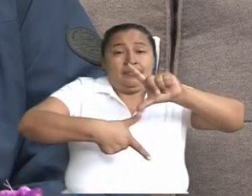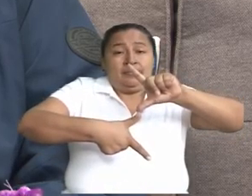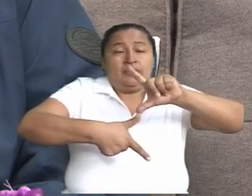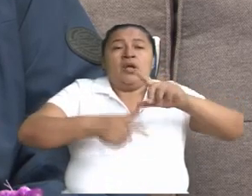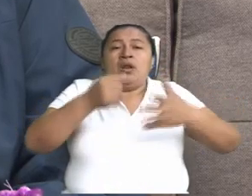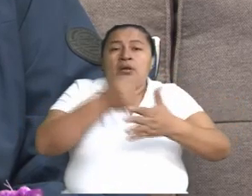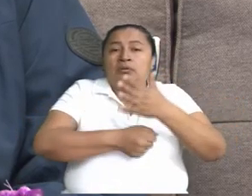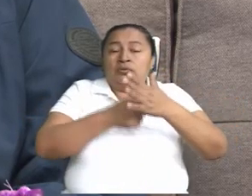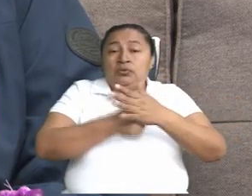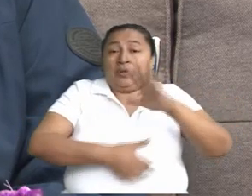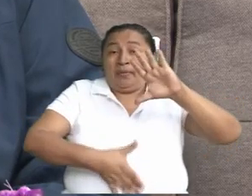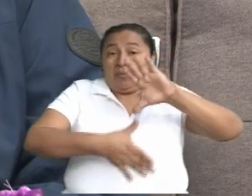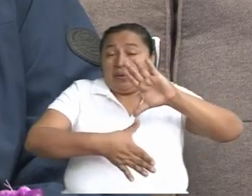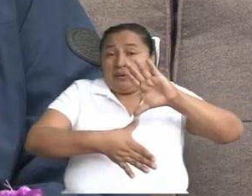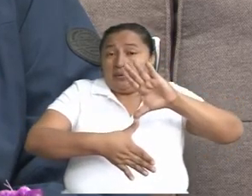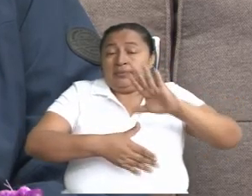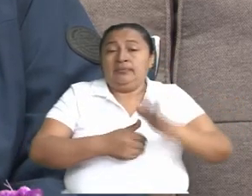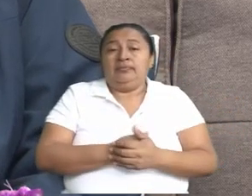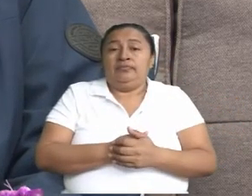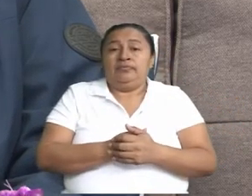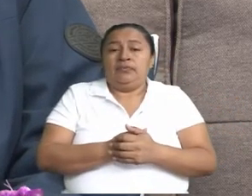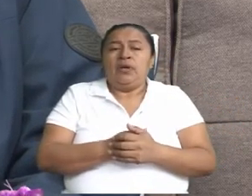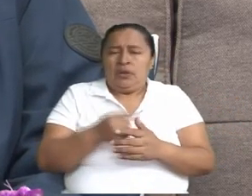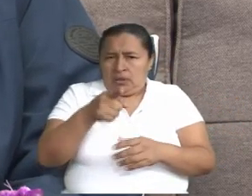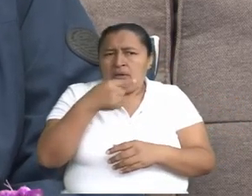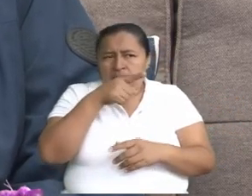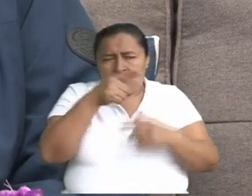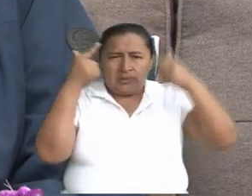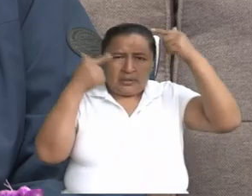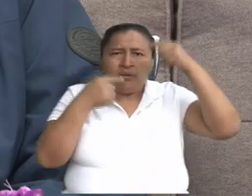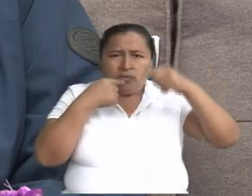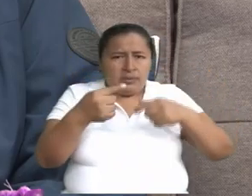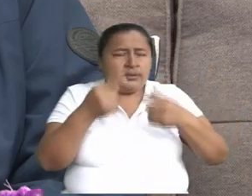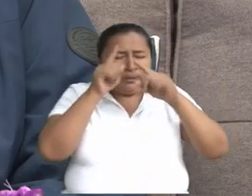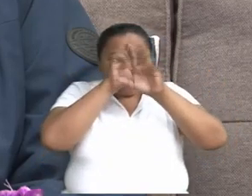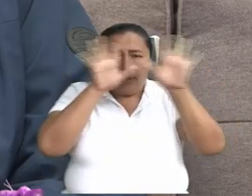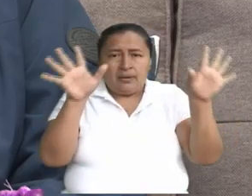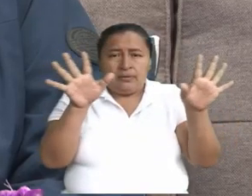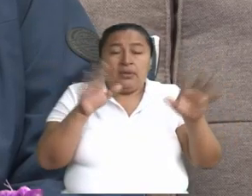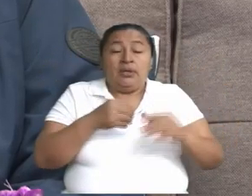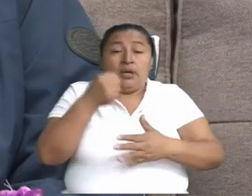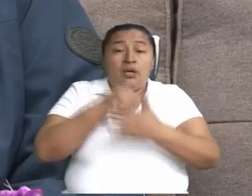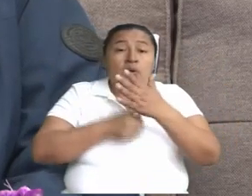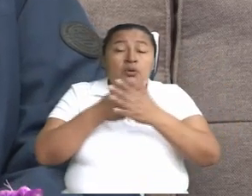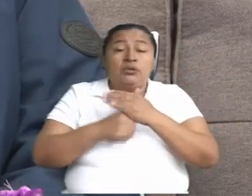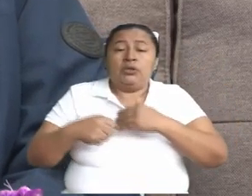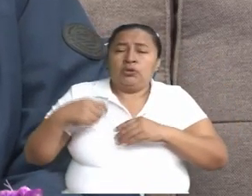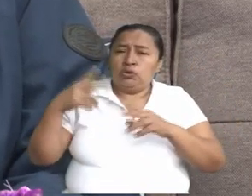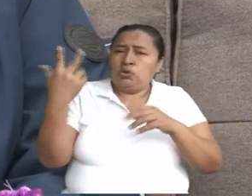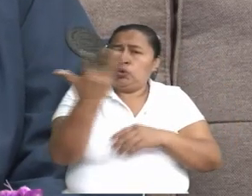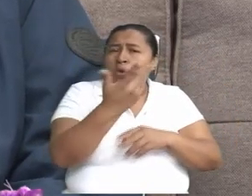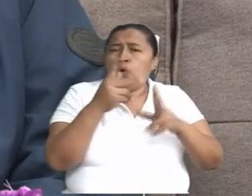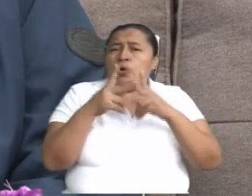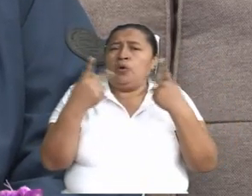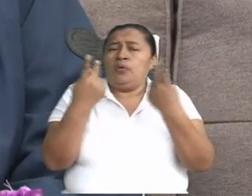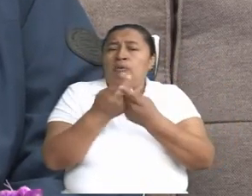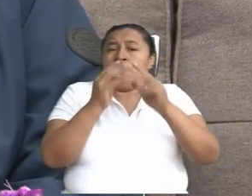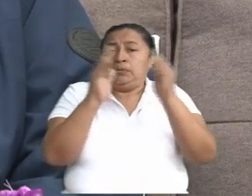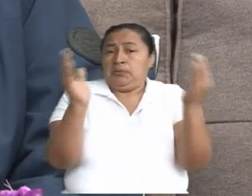lucha de América, dice. Él lo dice claramente. La lucha de todos los pueblos del mundo, llega a decir.